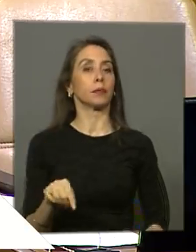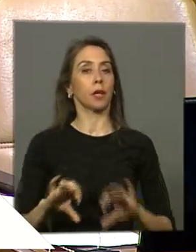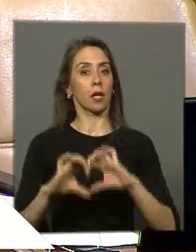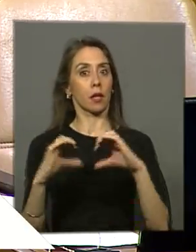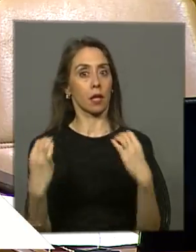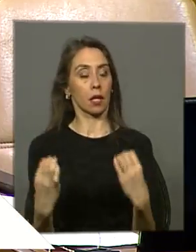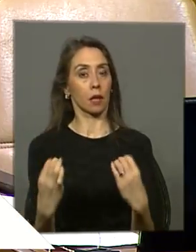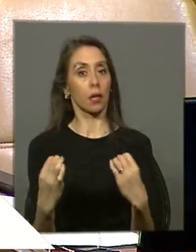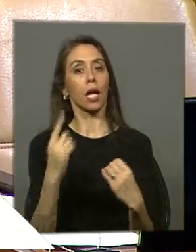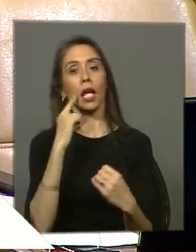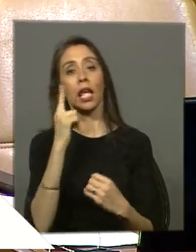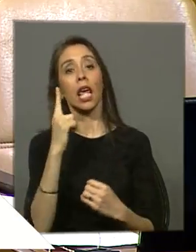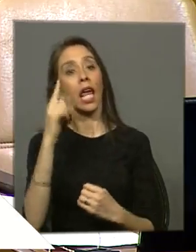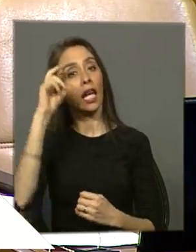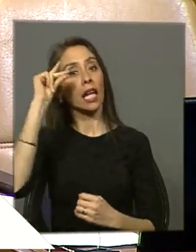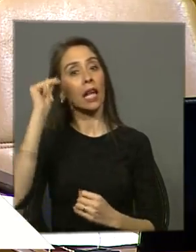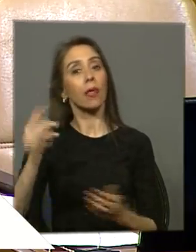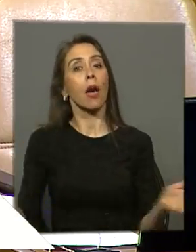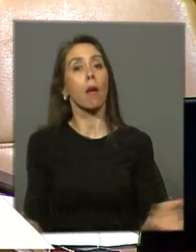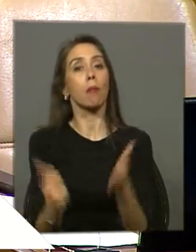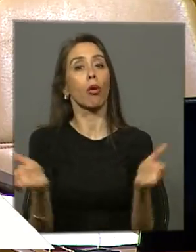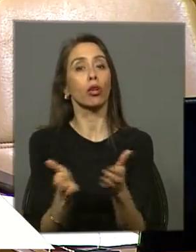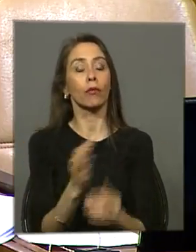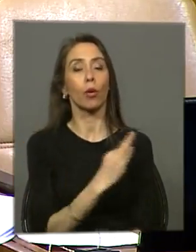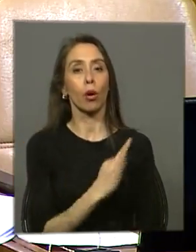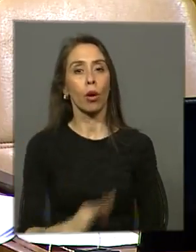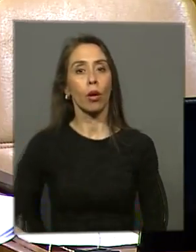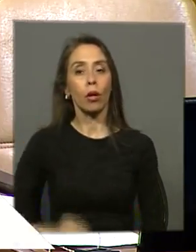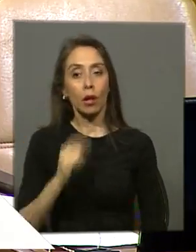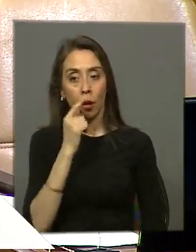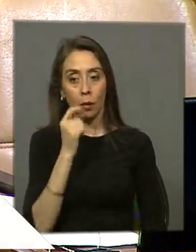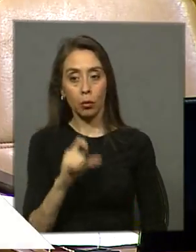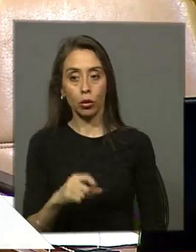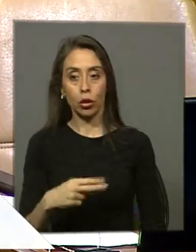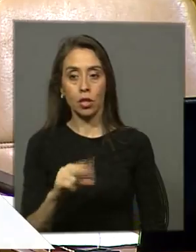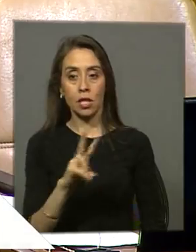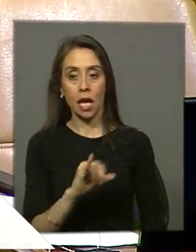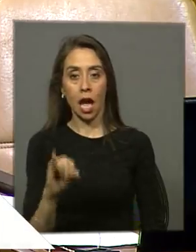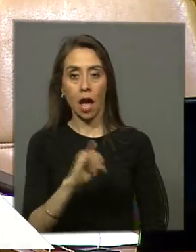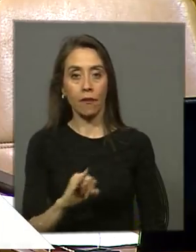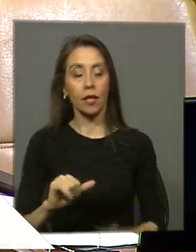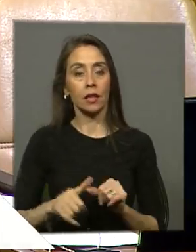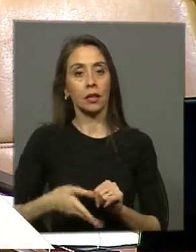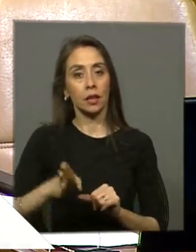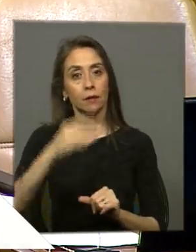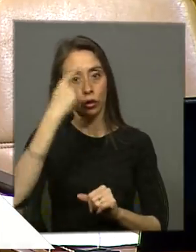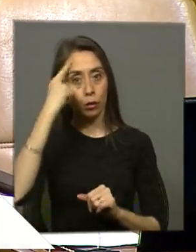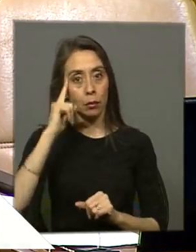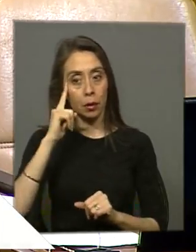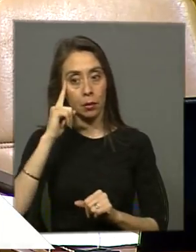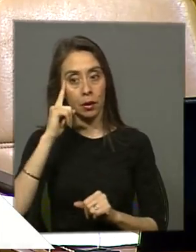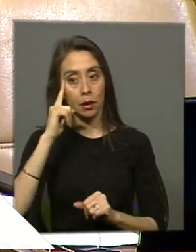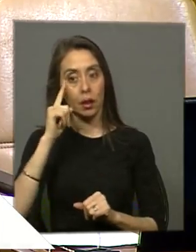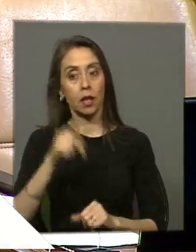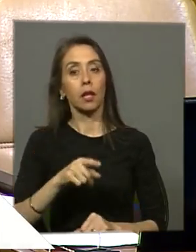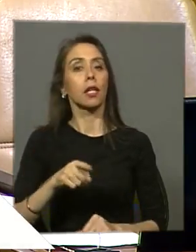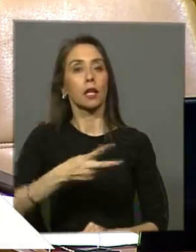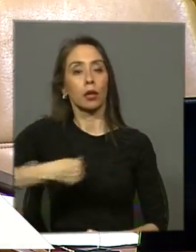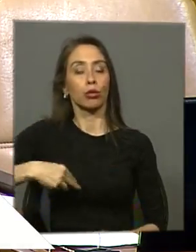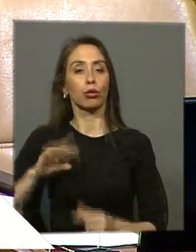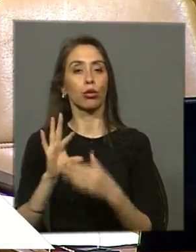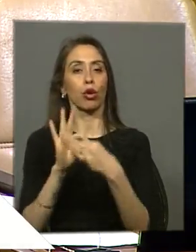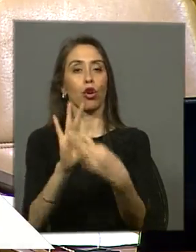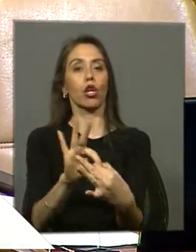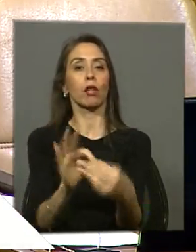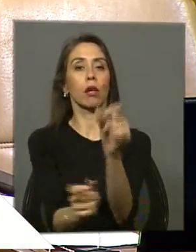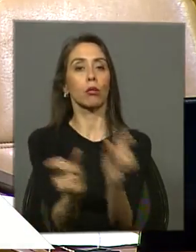impulsado fundamentalmente por el diputado Marcelo Chávez en un esfuerzo permanente de conectar con la ciudadanía